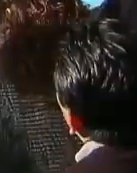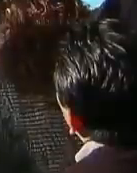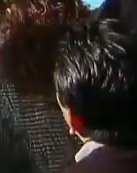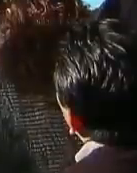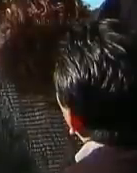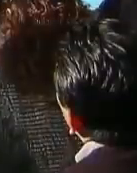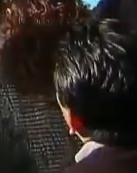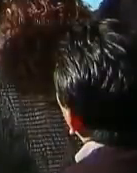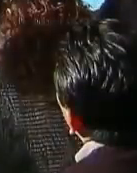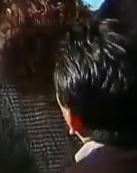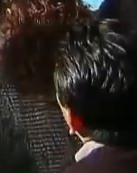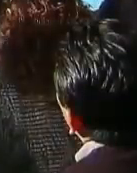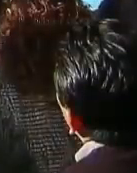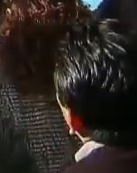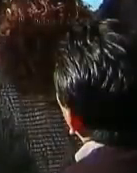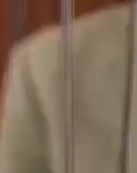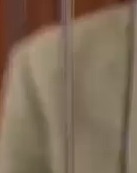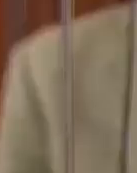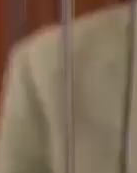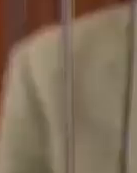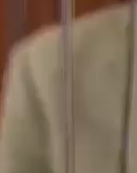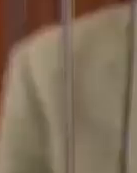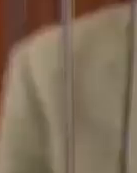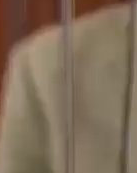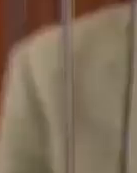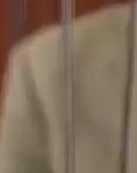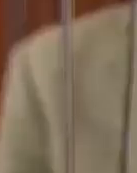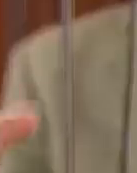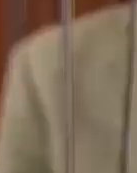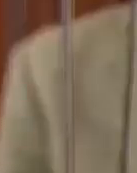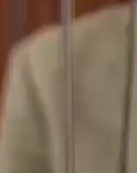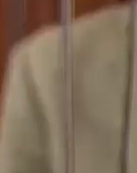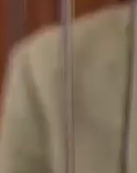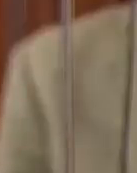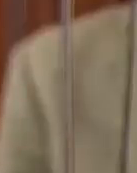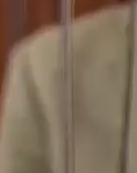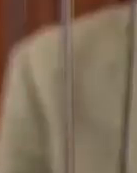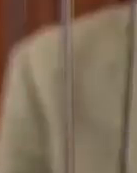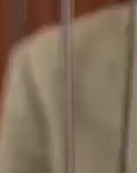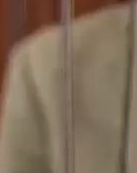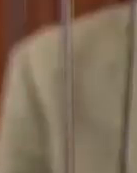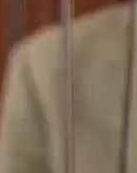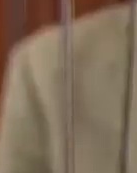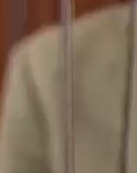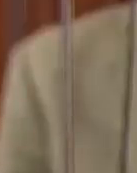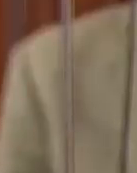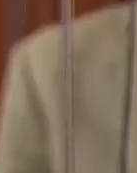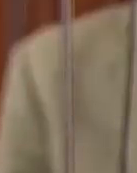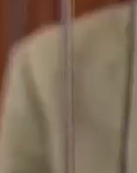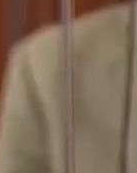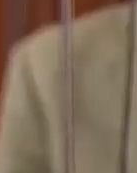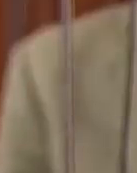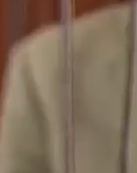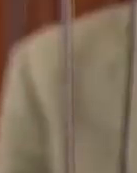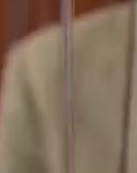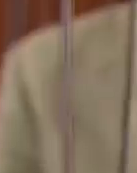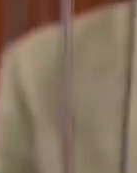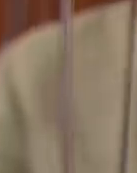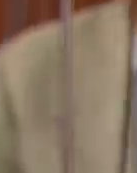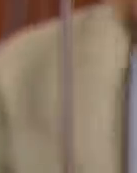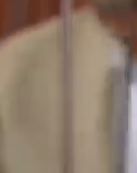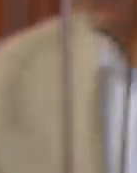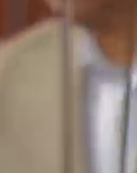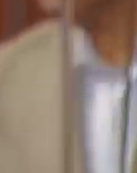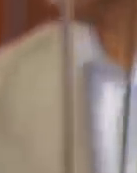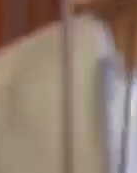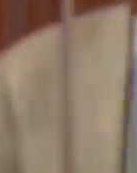nacional y el artículo 35 reformado señala que en caso de que los proyectos sean de interés o de